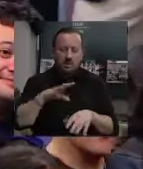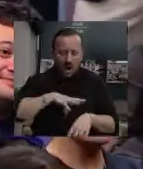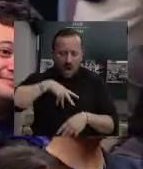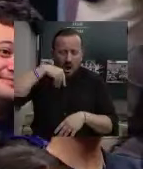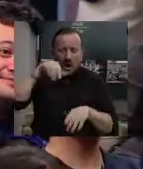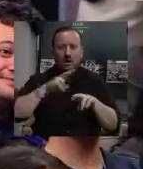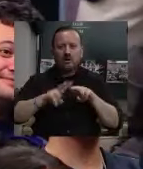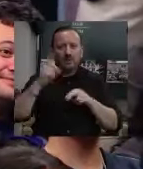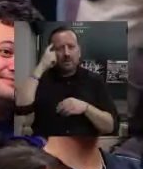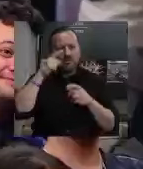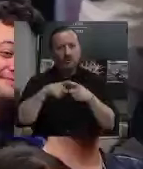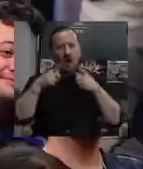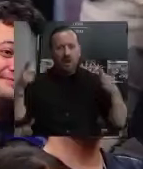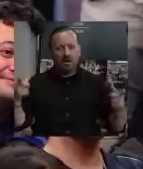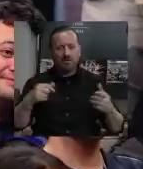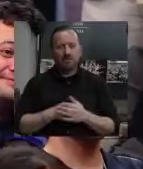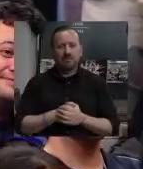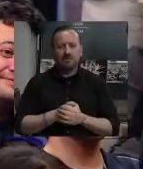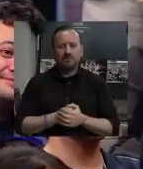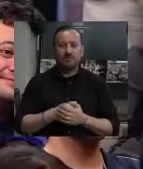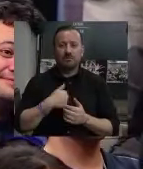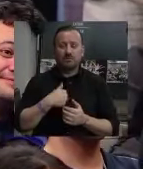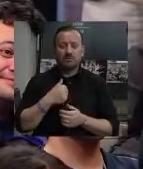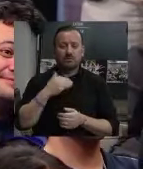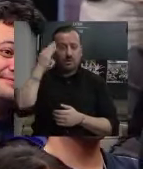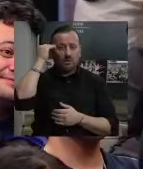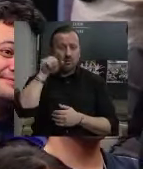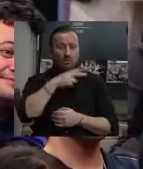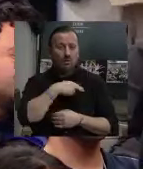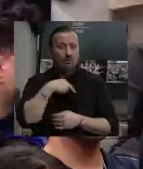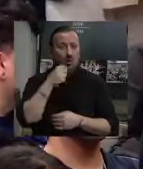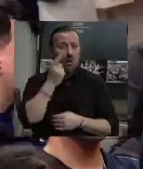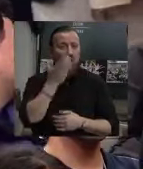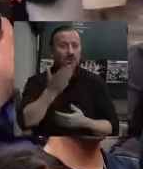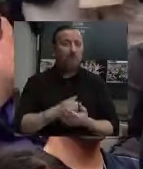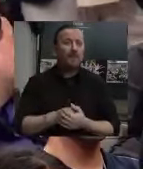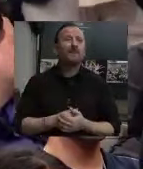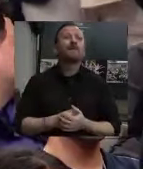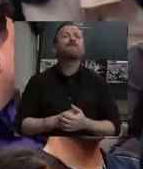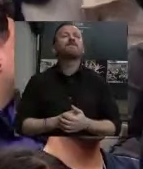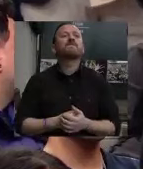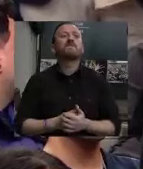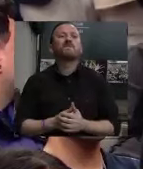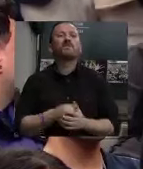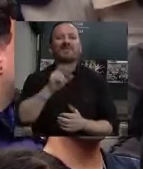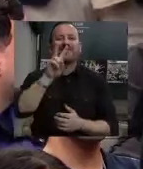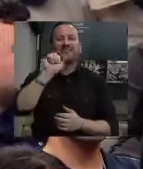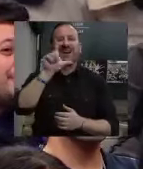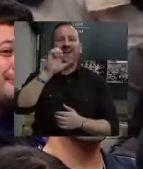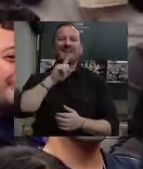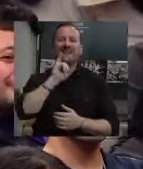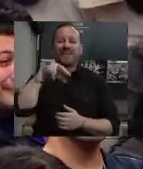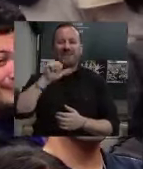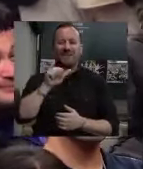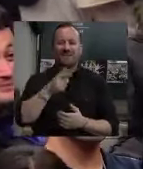en grande yo no sé si tu nombre nom Valentina Salgado